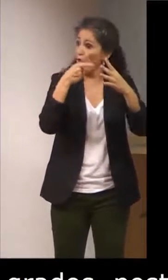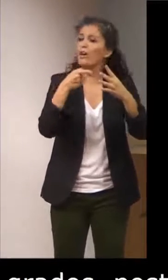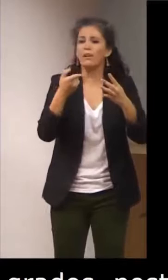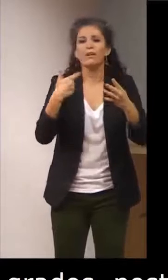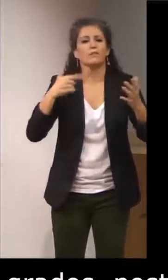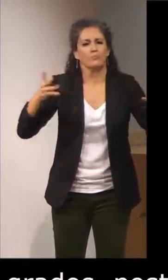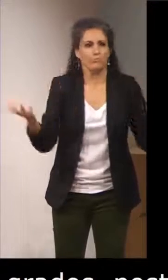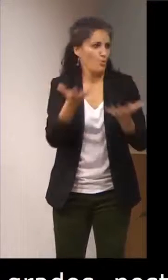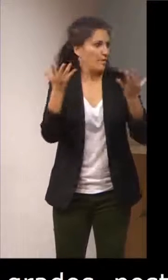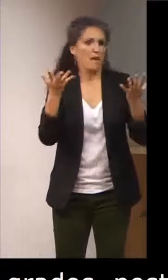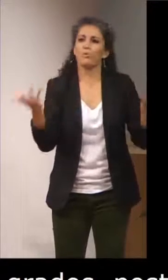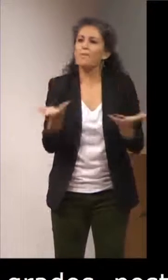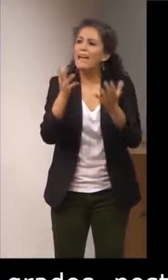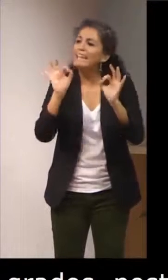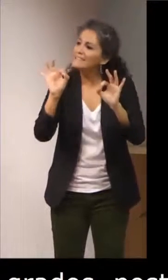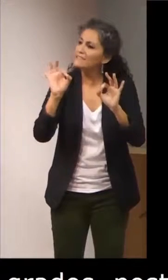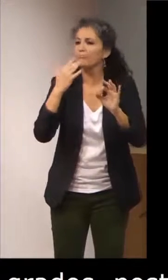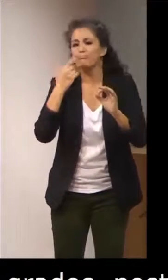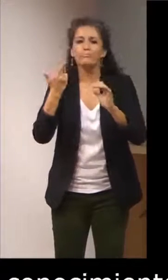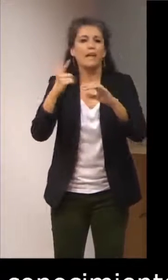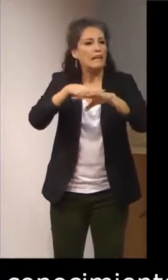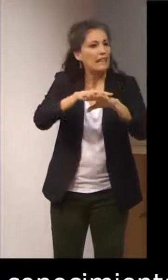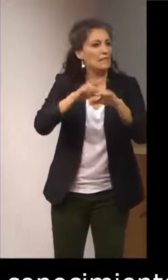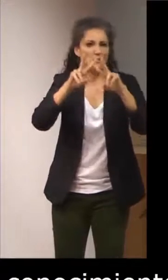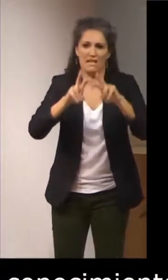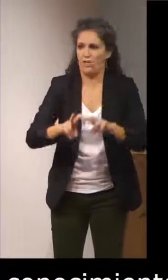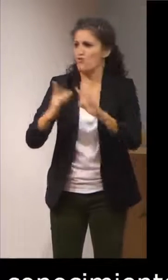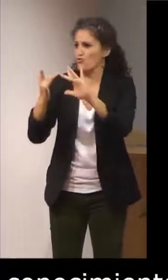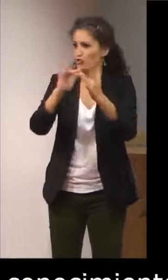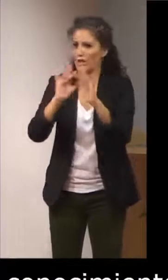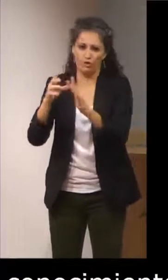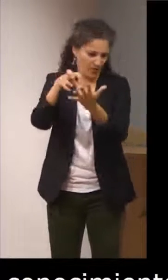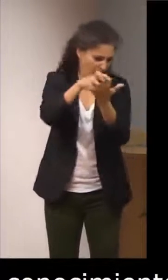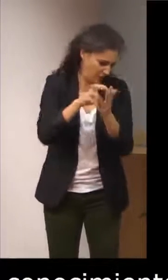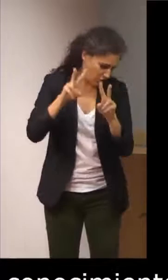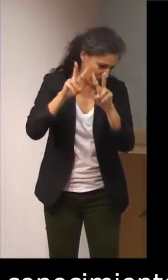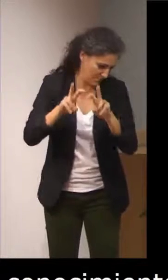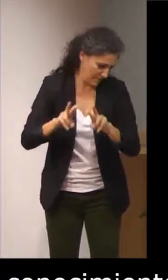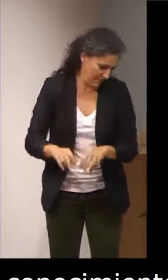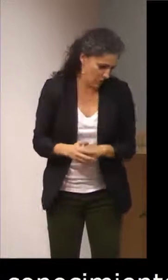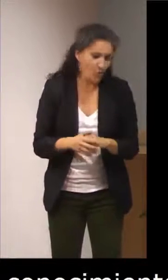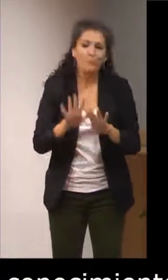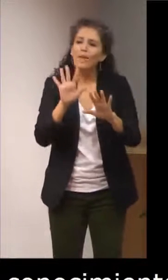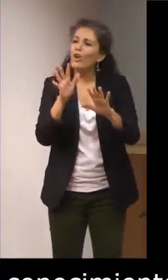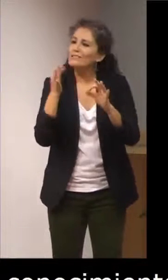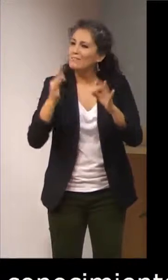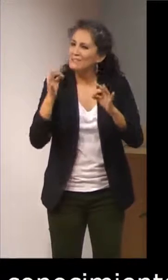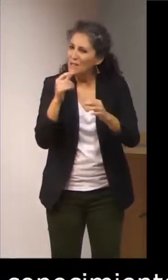Un objetivo del CENELSE es promover la red de